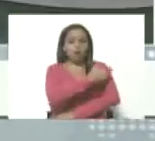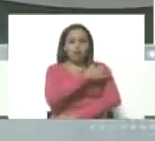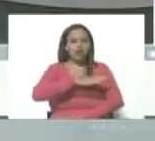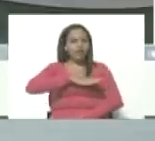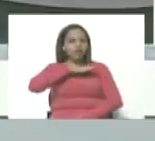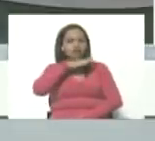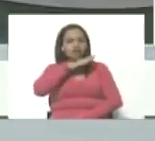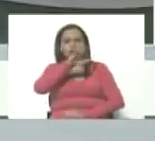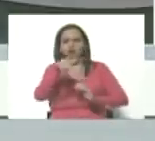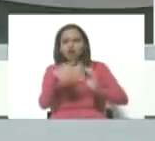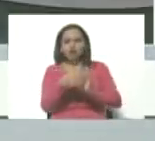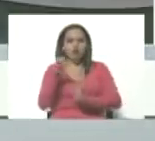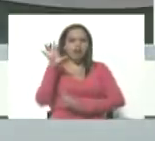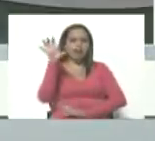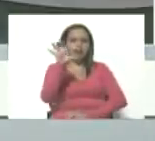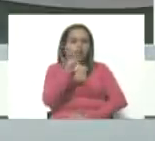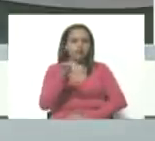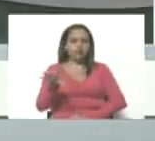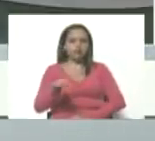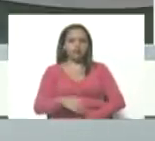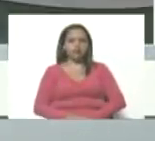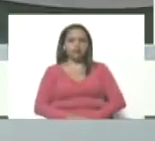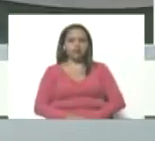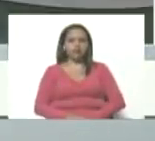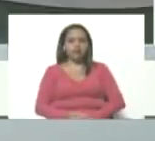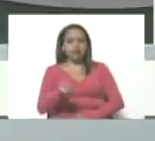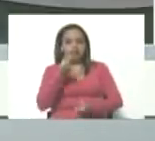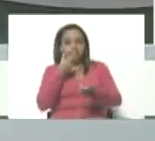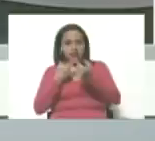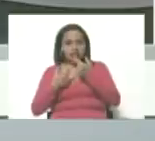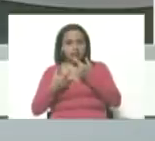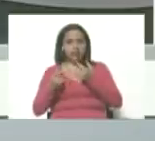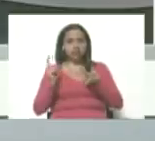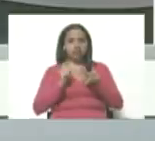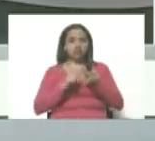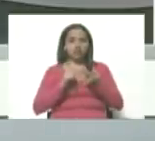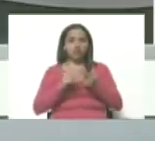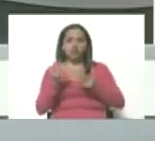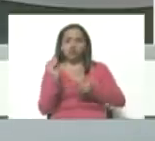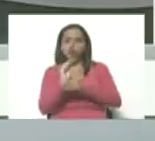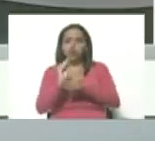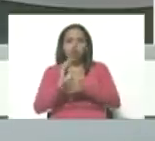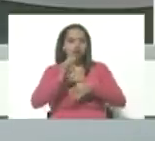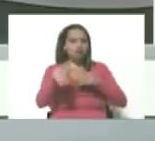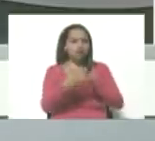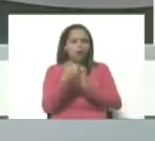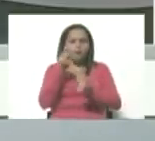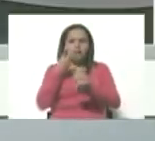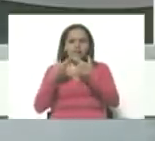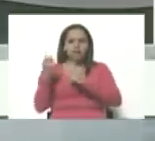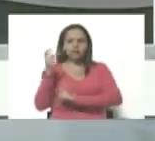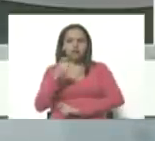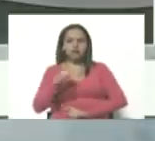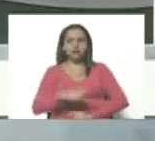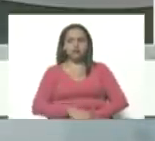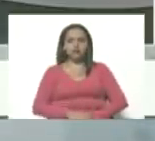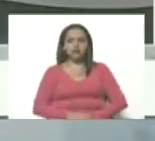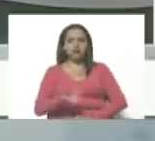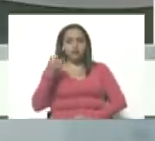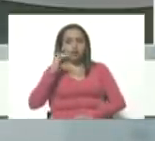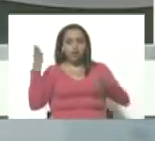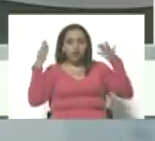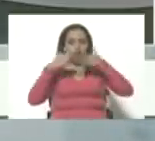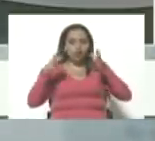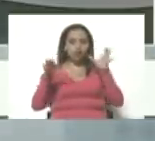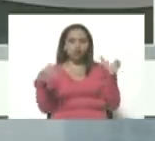para todos los estados, de la medicina, los medicamentos, de tratamiento, todos los medicamentos, los recomendados por la Organización